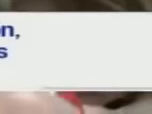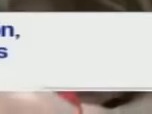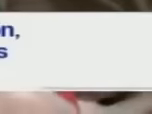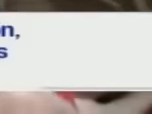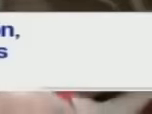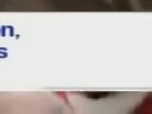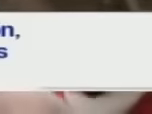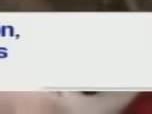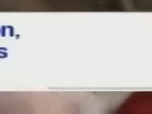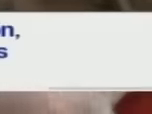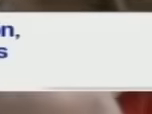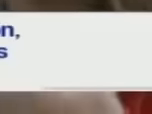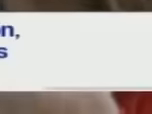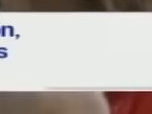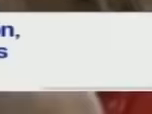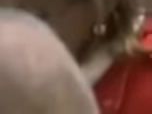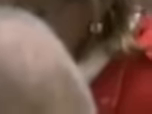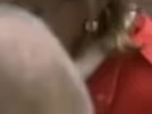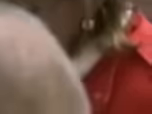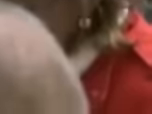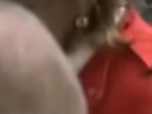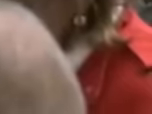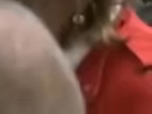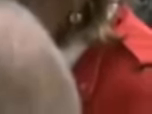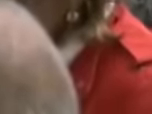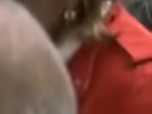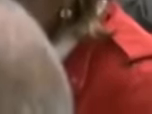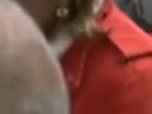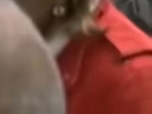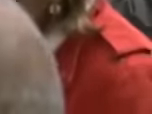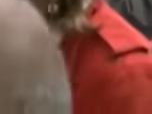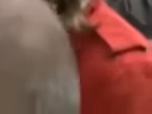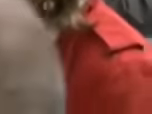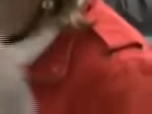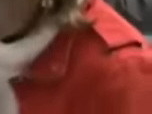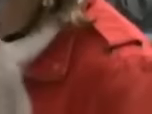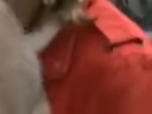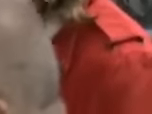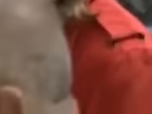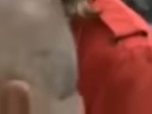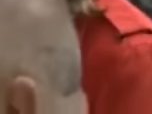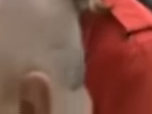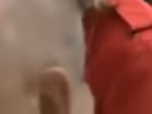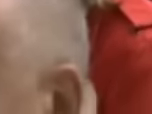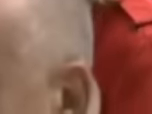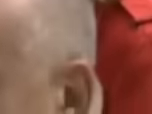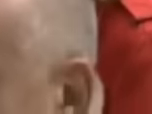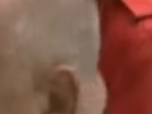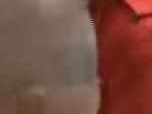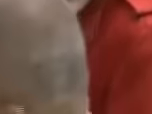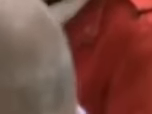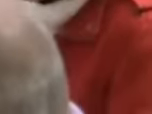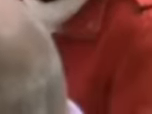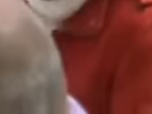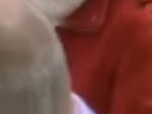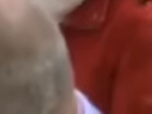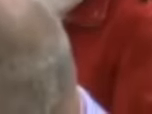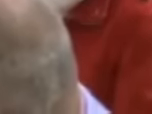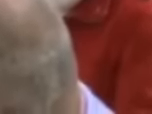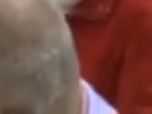siguientes términos. Artículo 23. Las organizaciones no gubernamentales y organizaciones sociales sin fines de